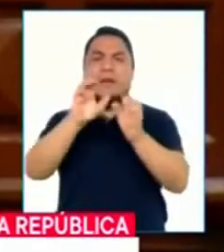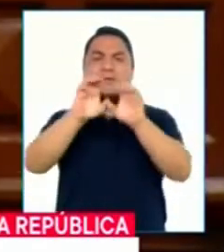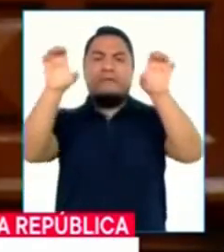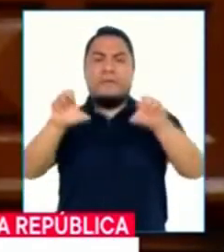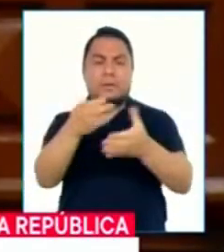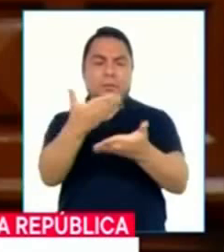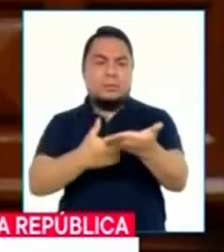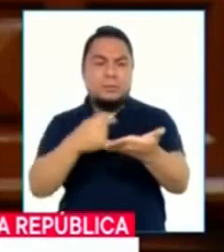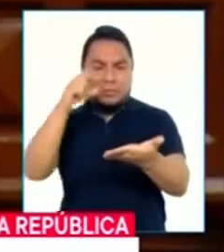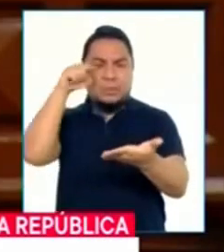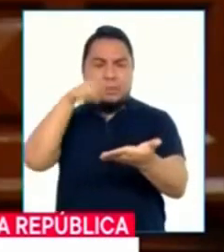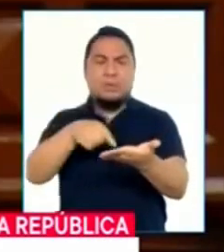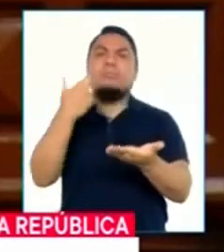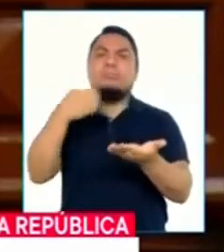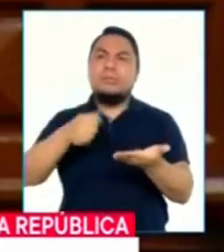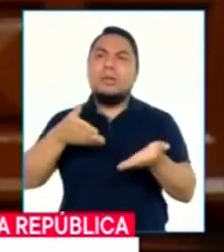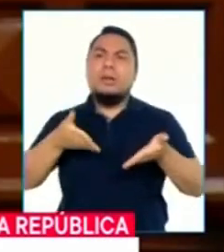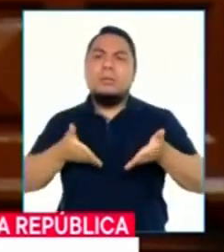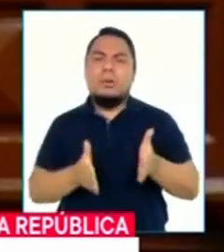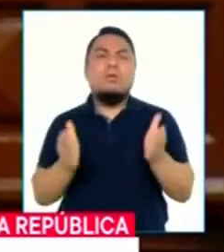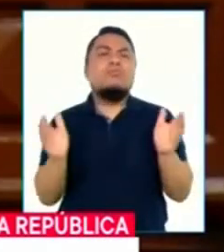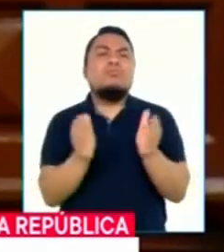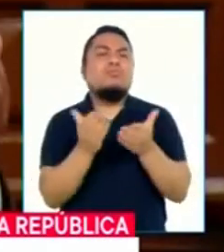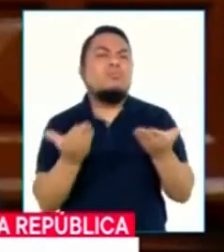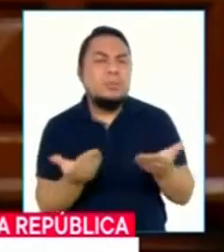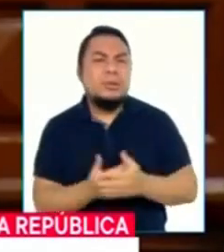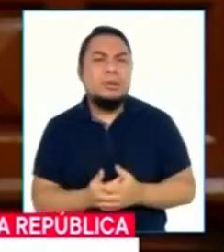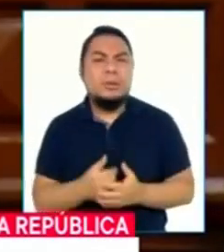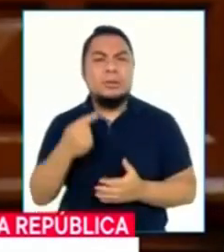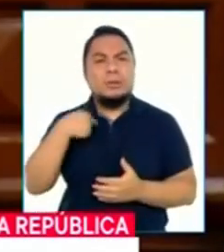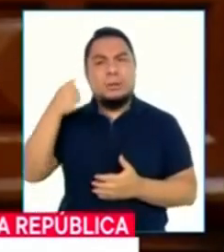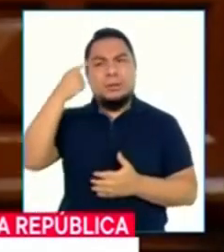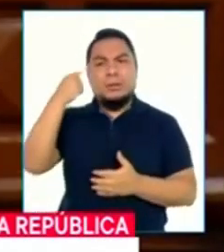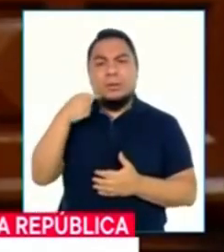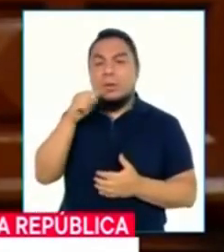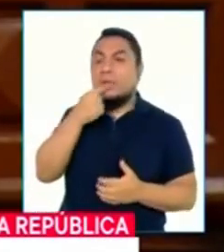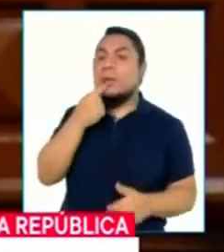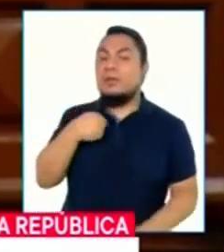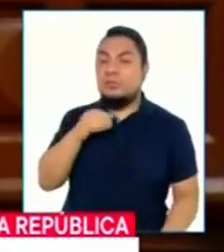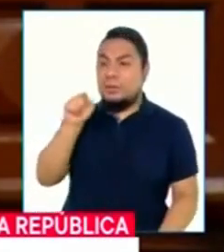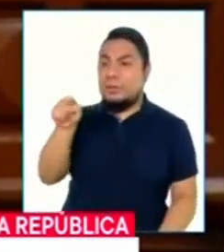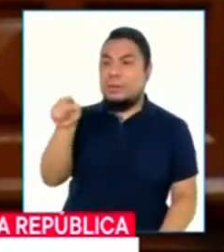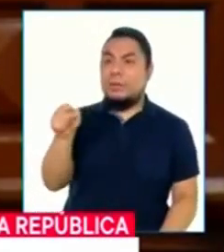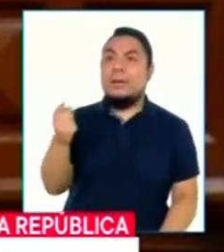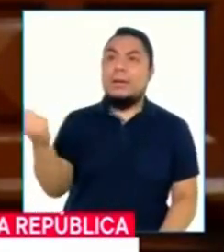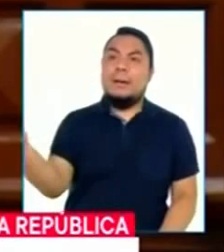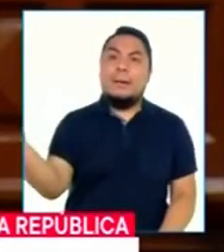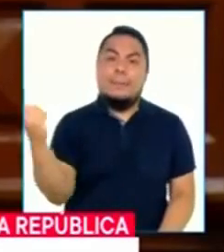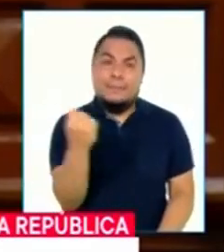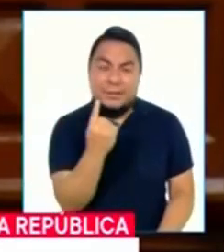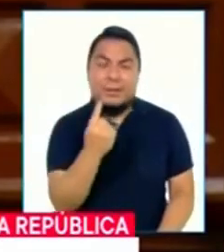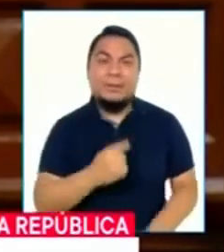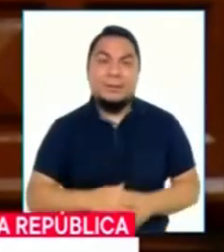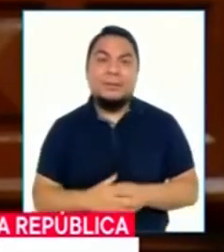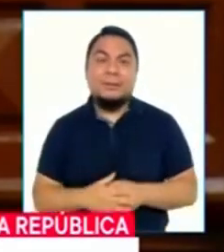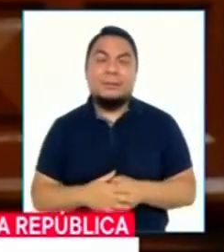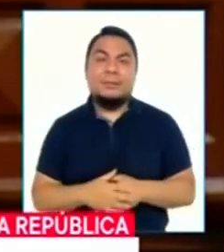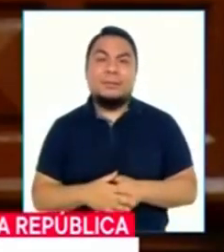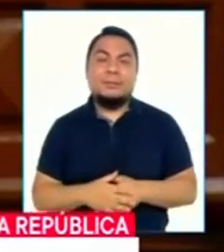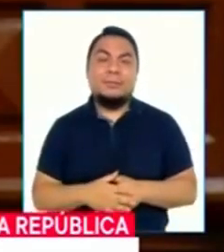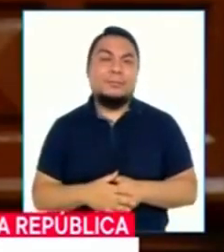que prueba que nació muy pequeñito, le hago una seña: viene.